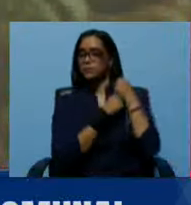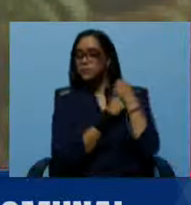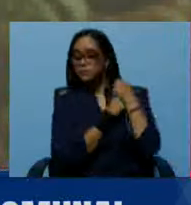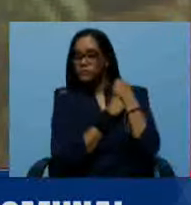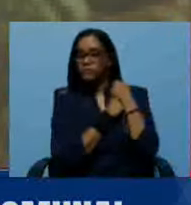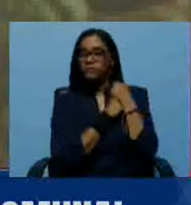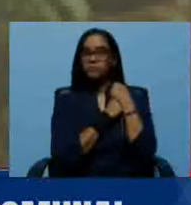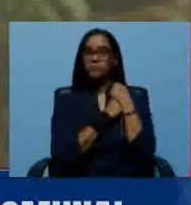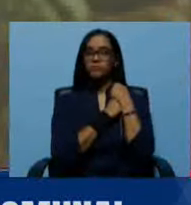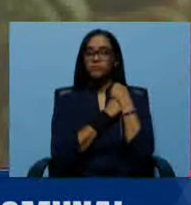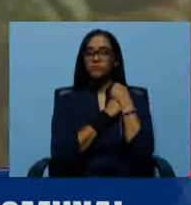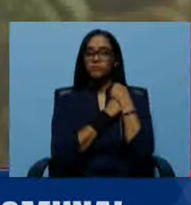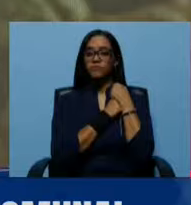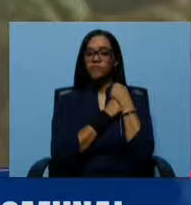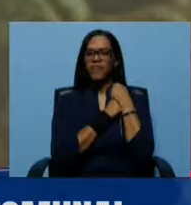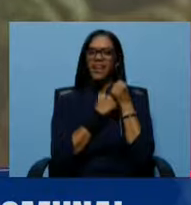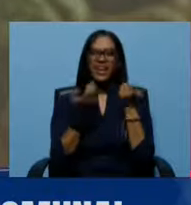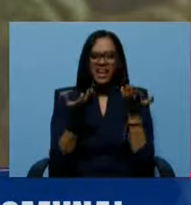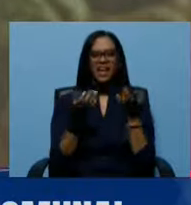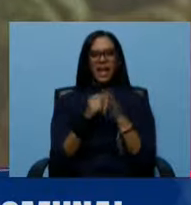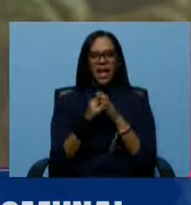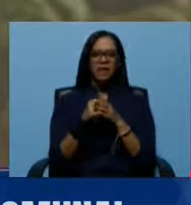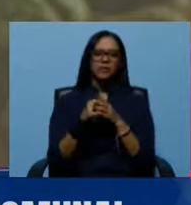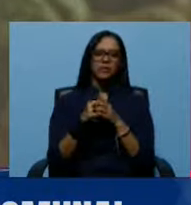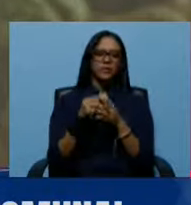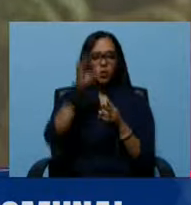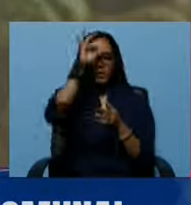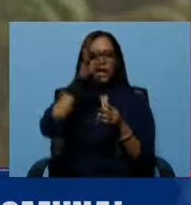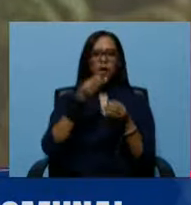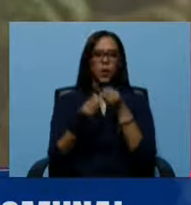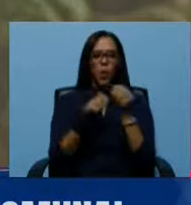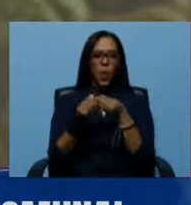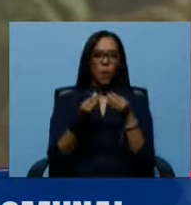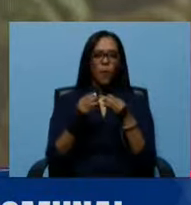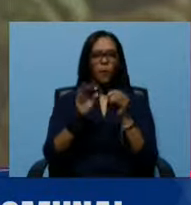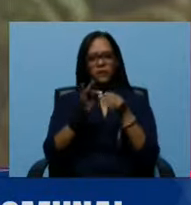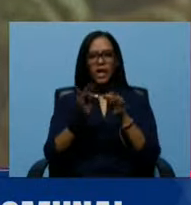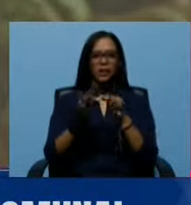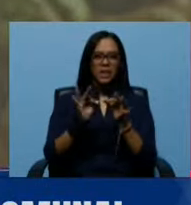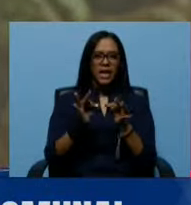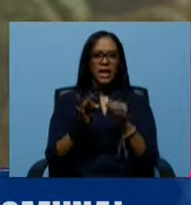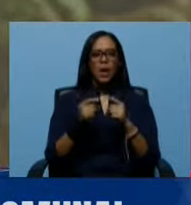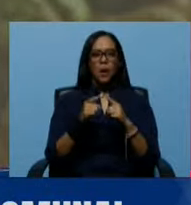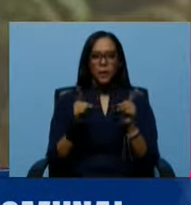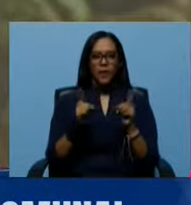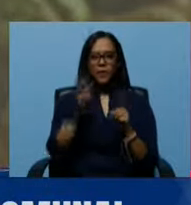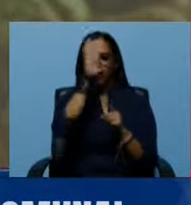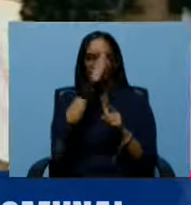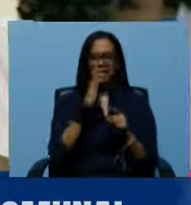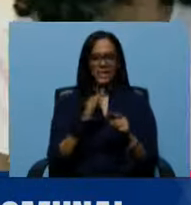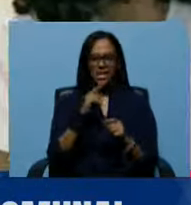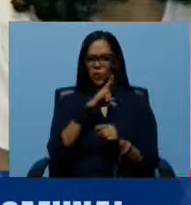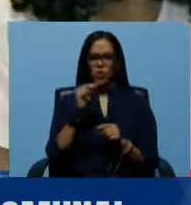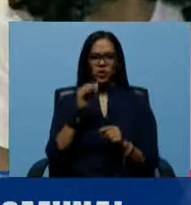Estos son dichos, compañeros de Brasil, no sé cómo se traducen. O corre o se encarama. En Brasil no existe ese dicho, ¿verdad?